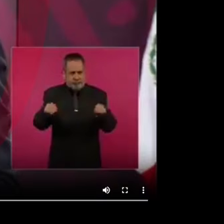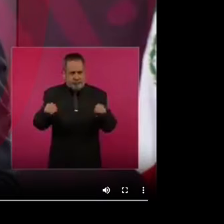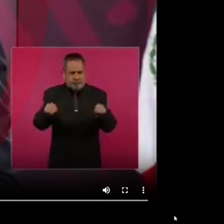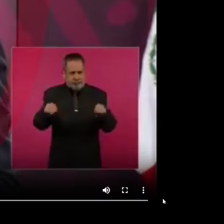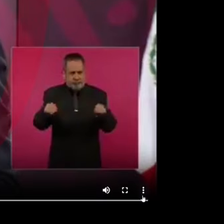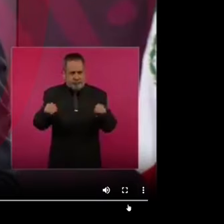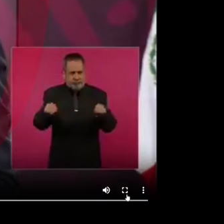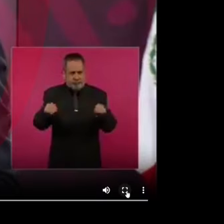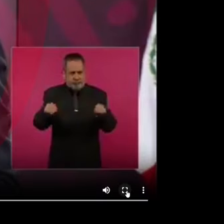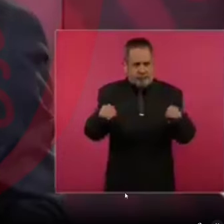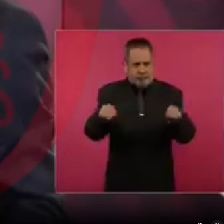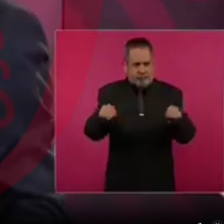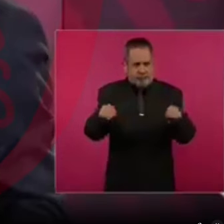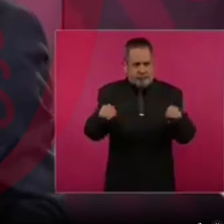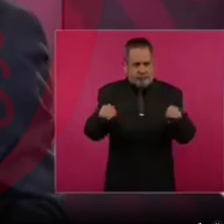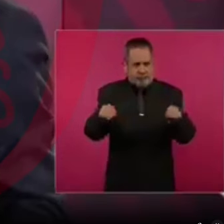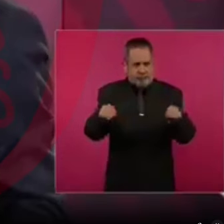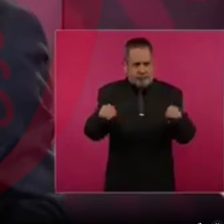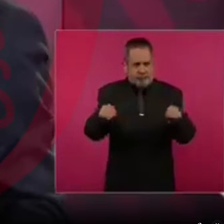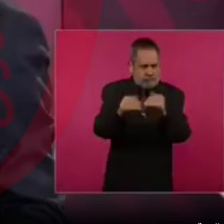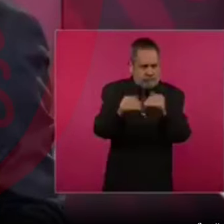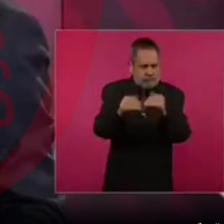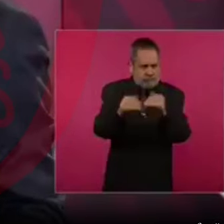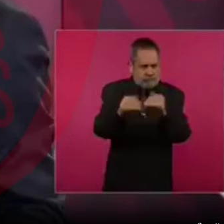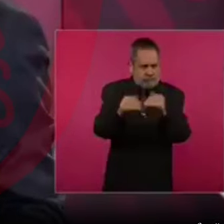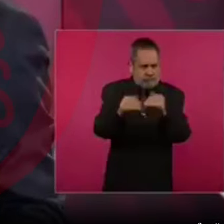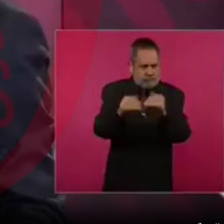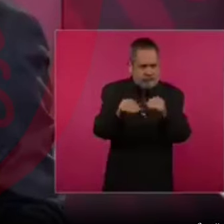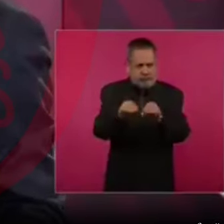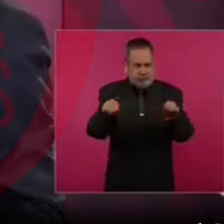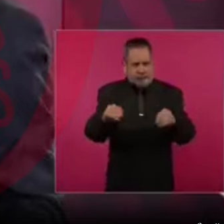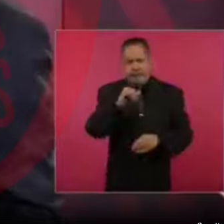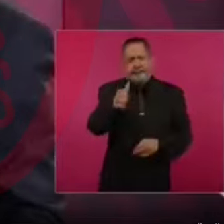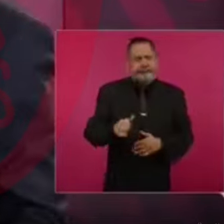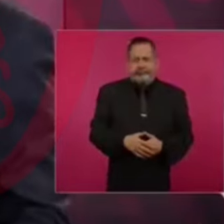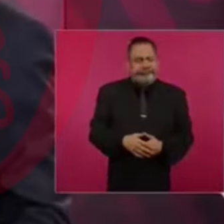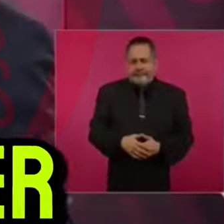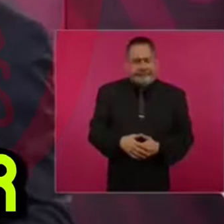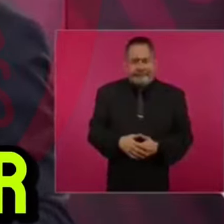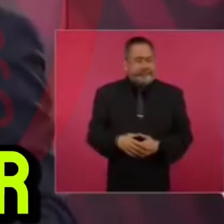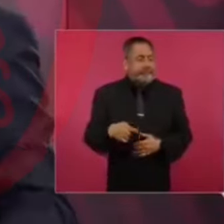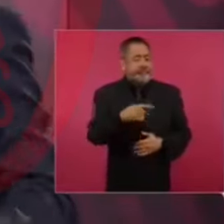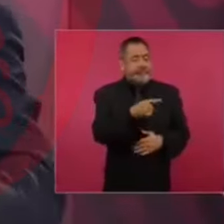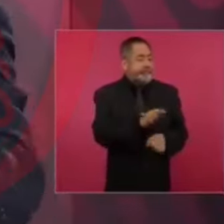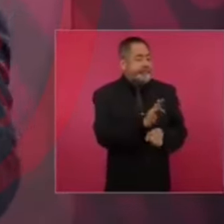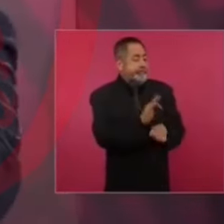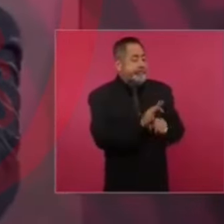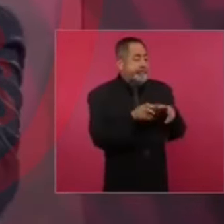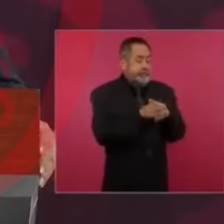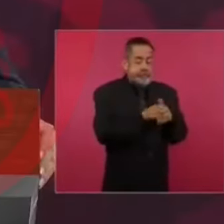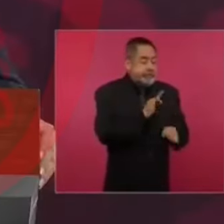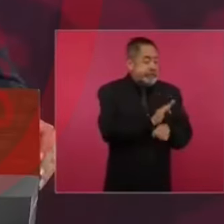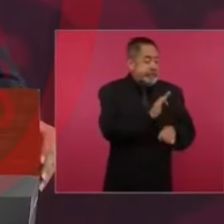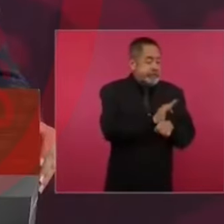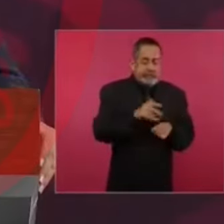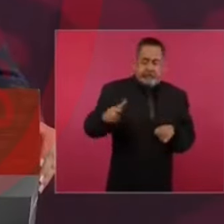Obrador abordó el tema desde el púlpito y señaló los siguiente Ellos están para defender